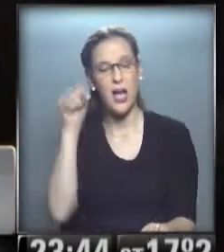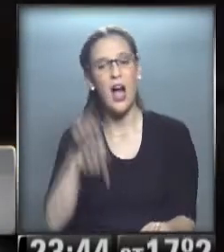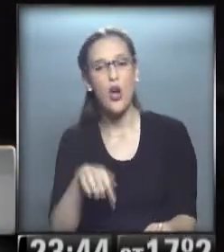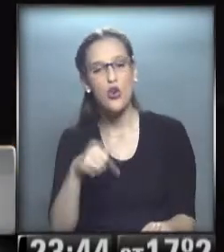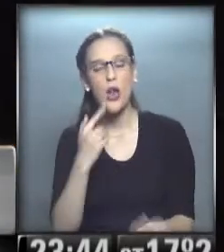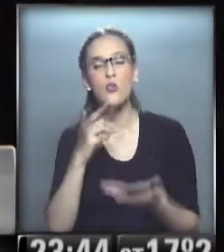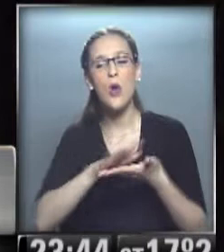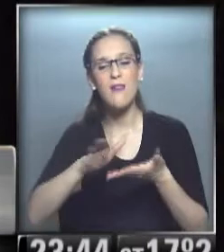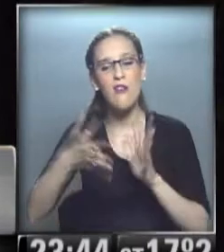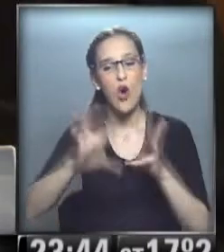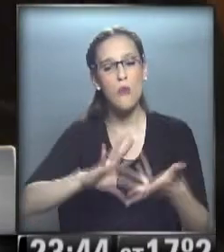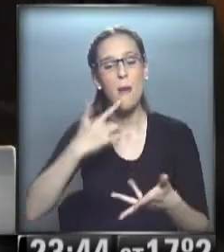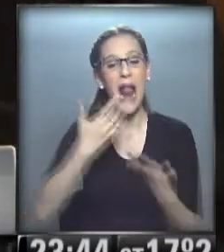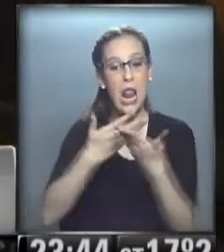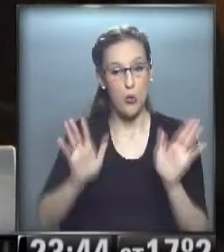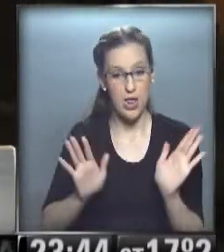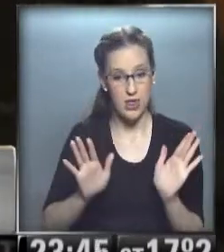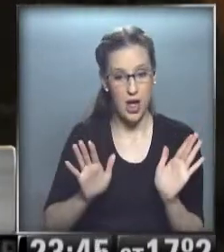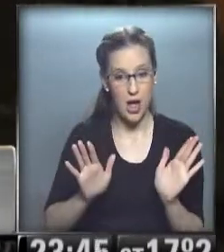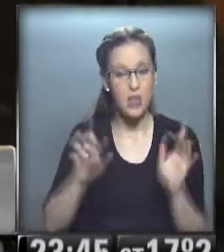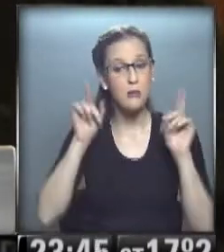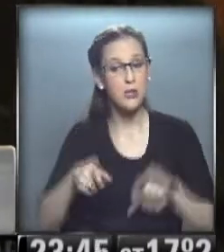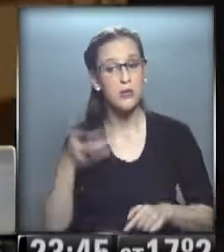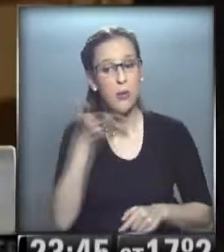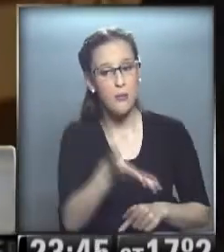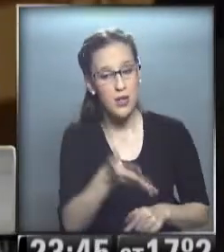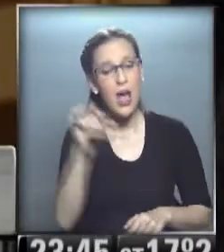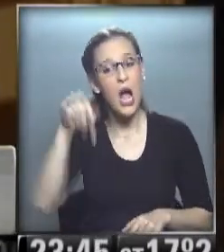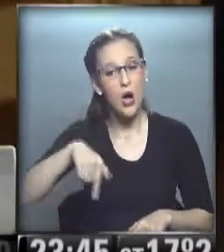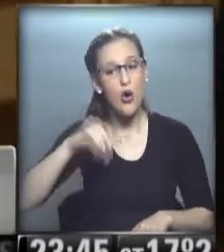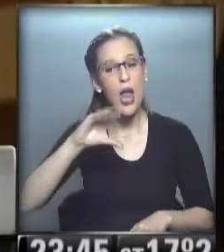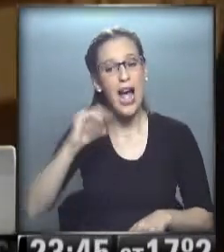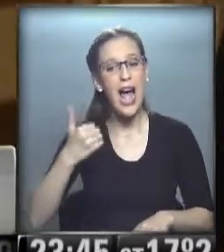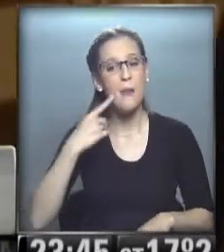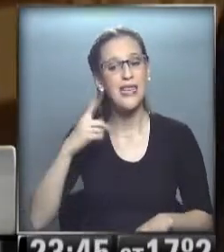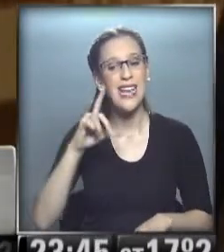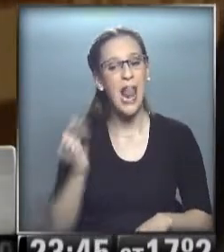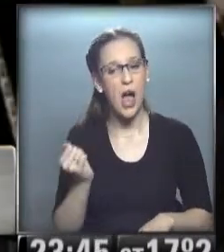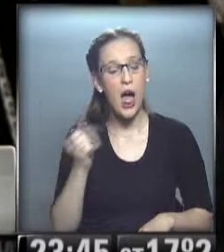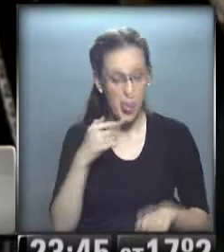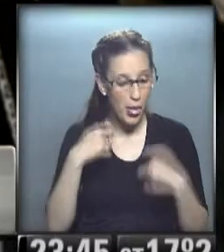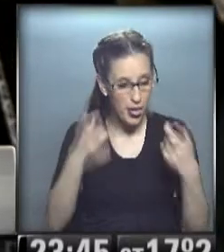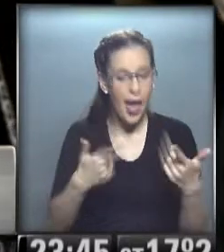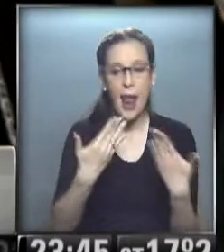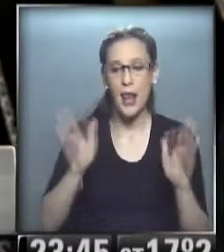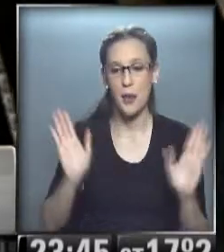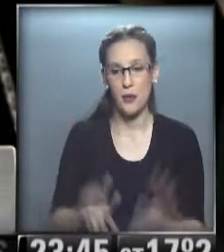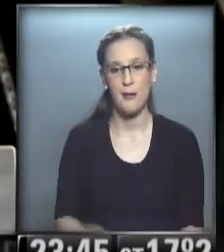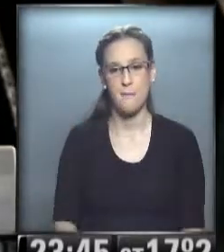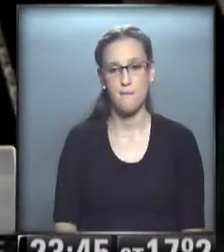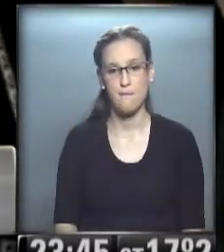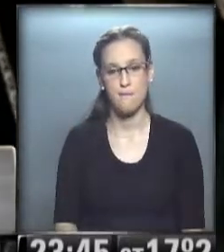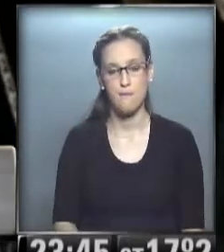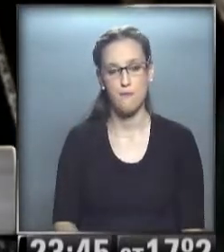camino para las excarcelaciones, que fueron lo que se pidió, y bueno, lo que en el caso de Camila y de muchos se les otorgó. Lleva una